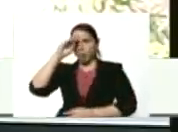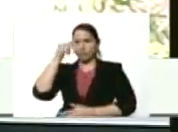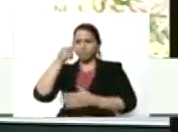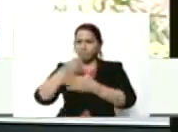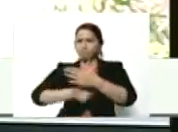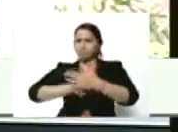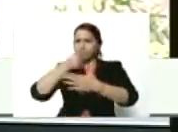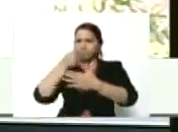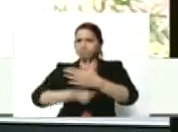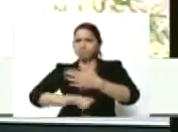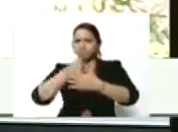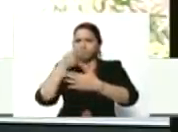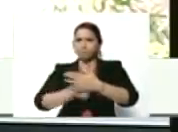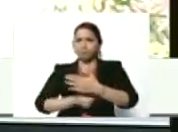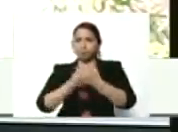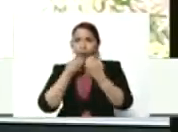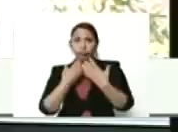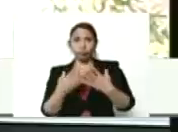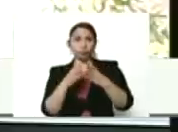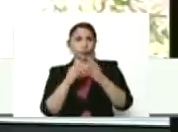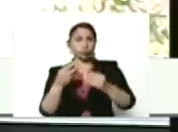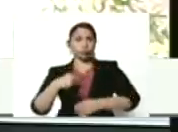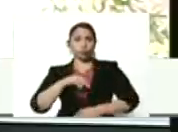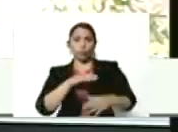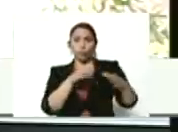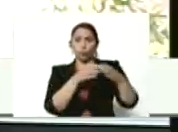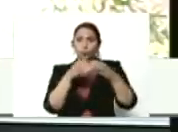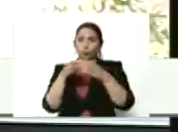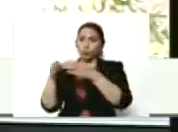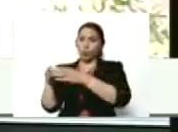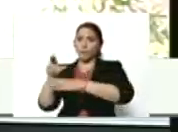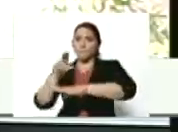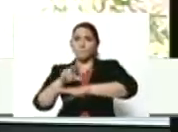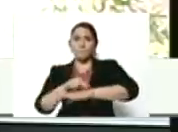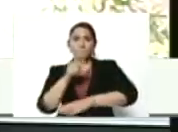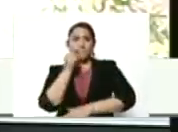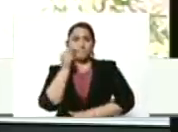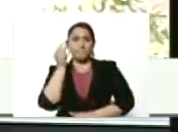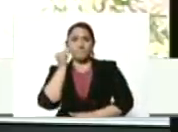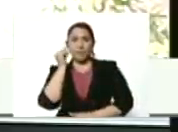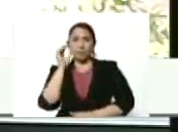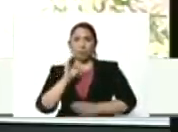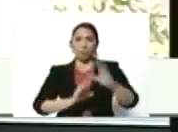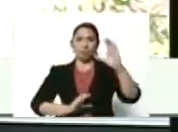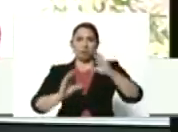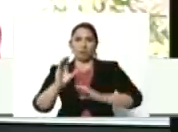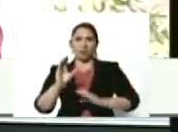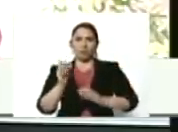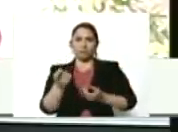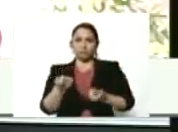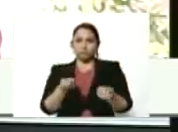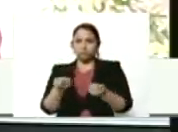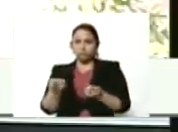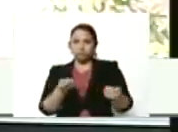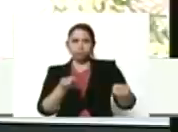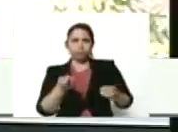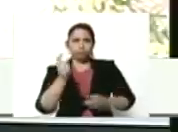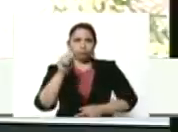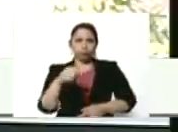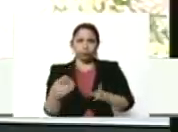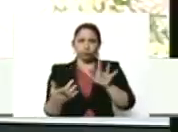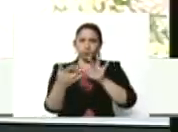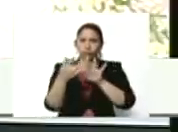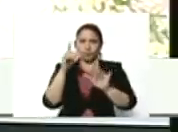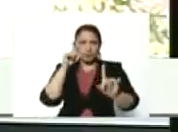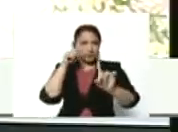combatiendo. Y bueno, todos nuestros organismos médicos y científicos coordinados al pelo. Además, en el